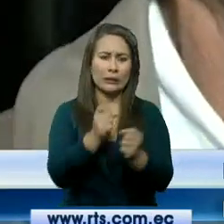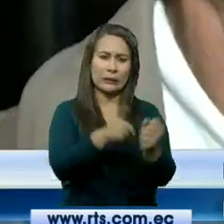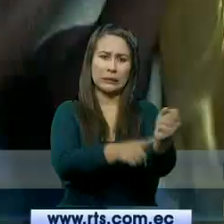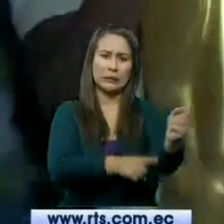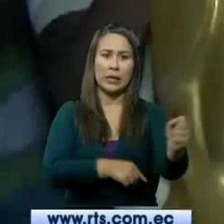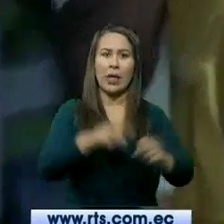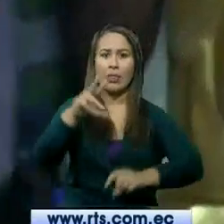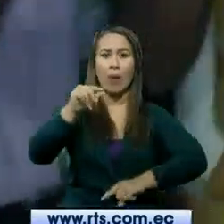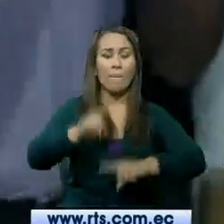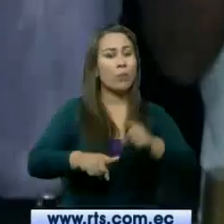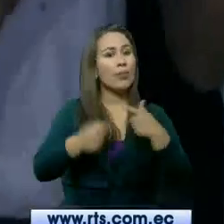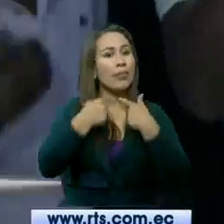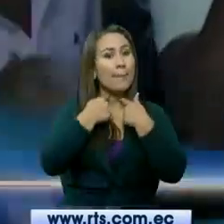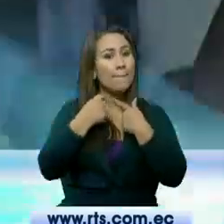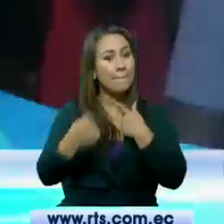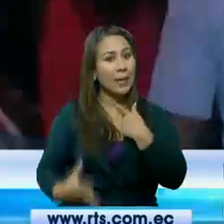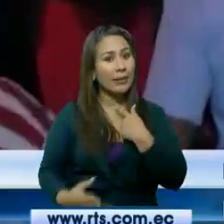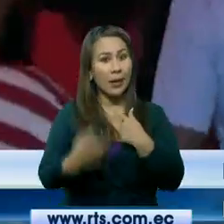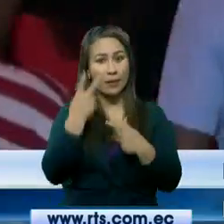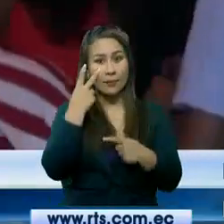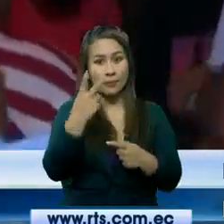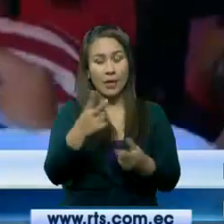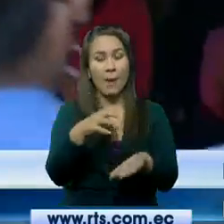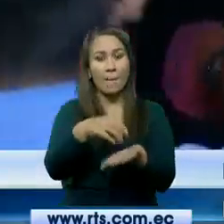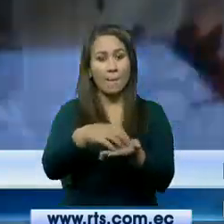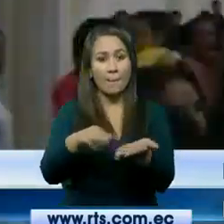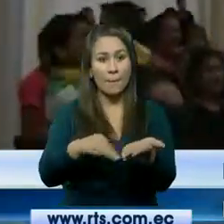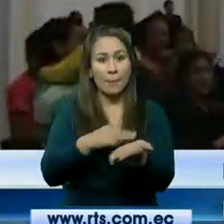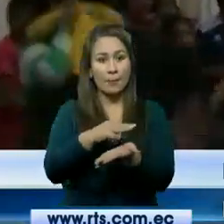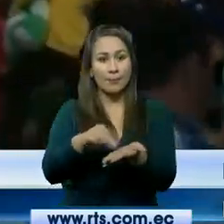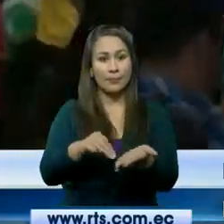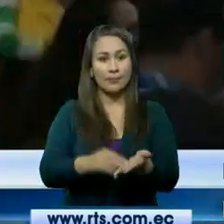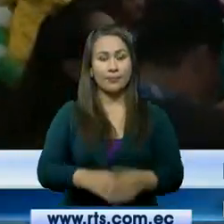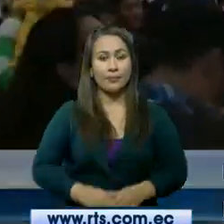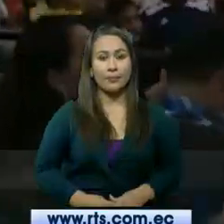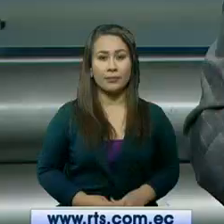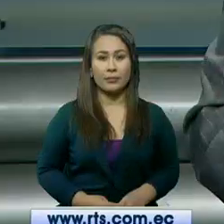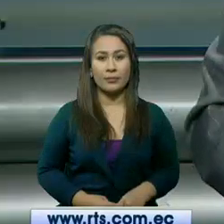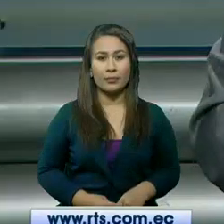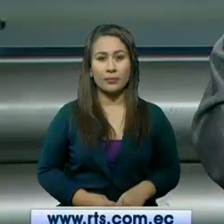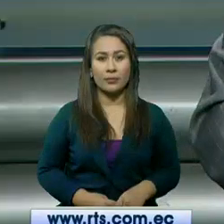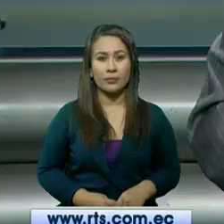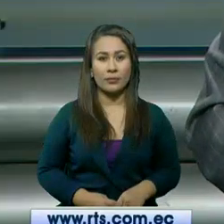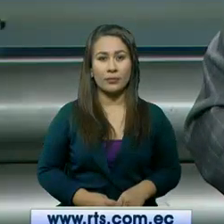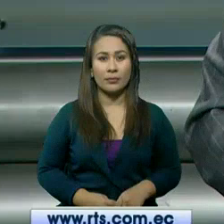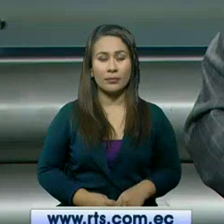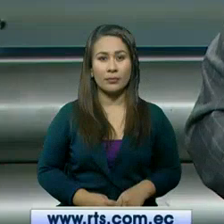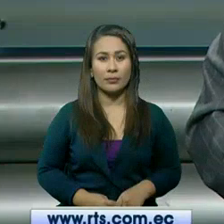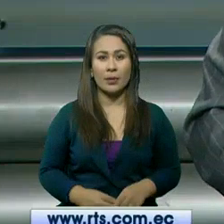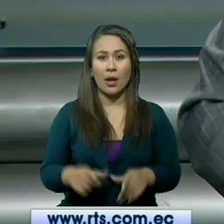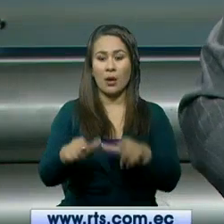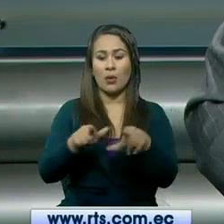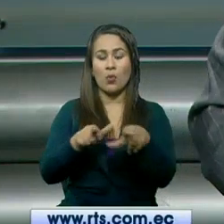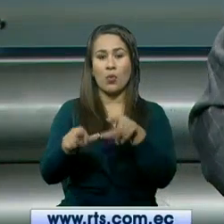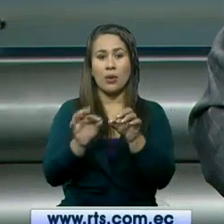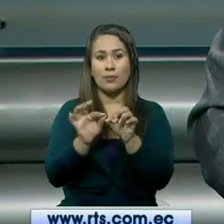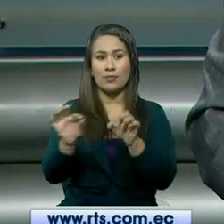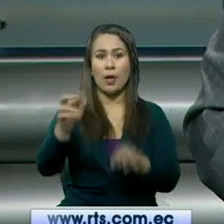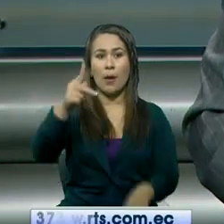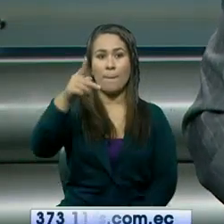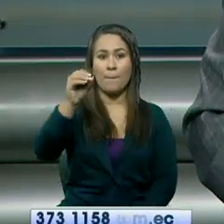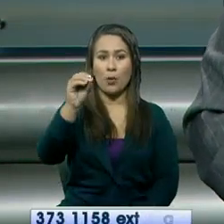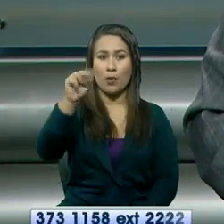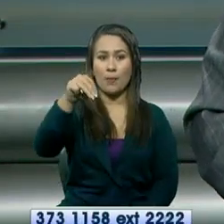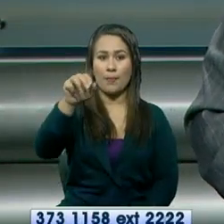perder. Desde la provincia de Manabí, informó Johnny Armendáriz. En la parroquia Pomasqui, en pleno centro